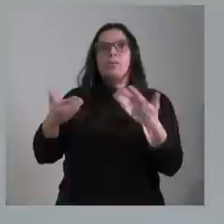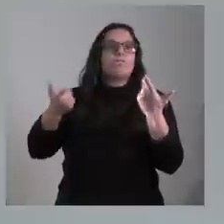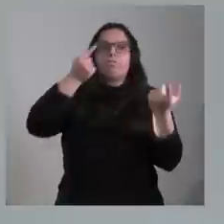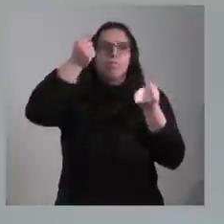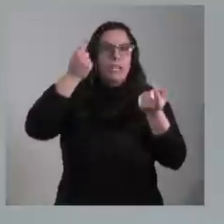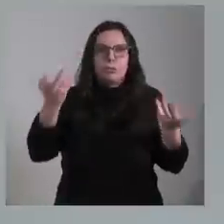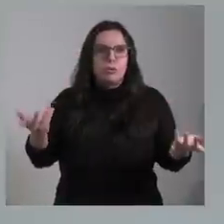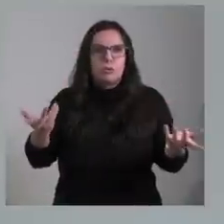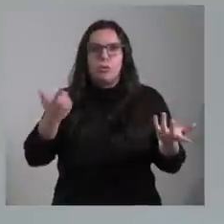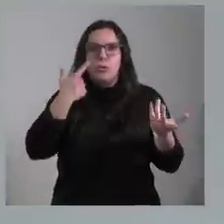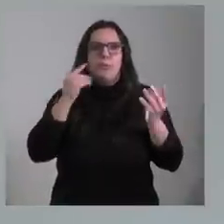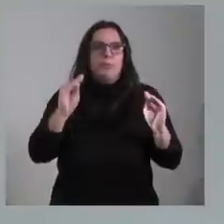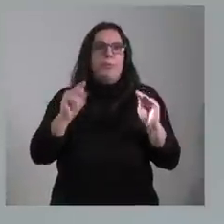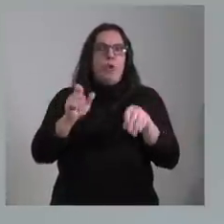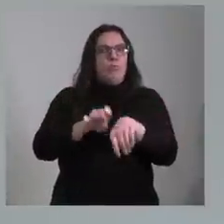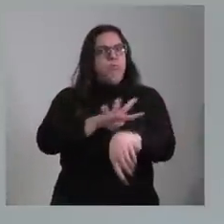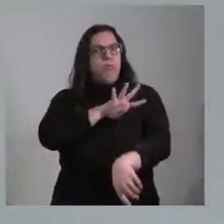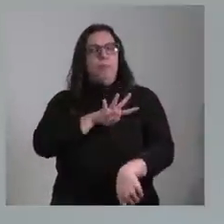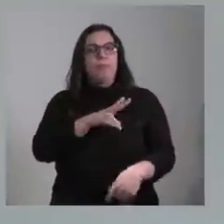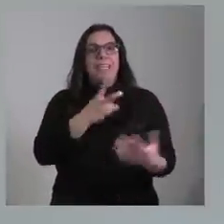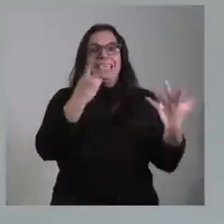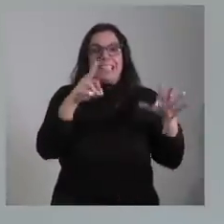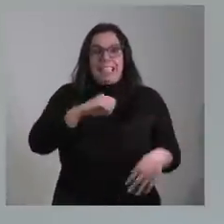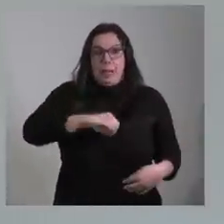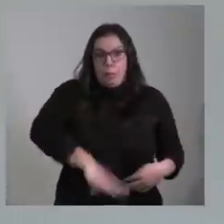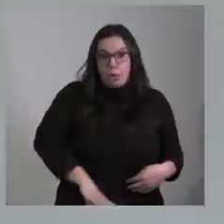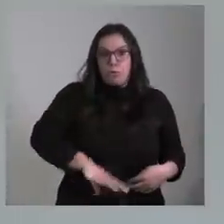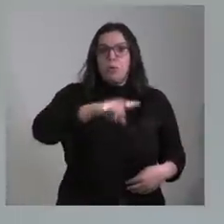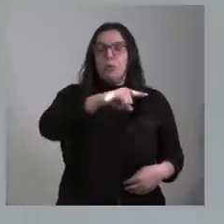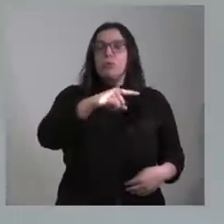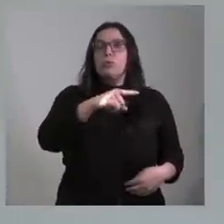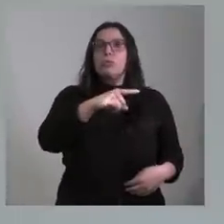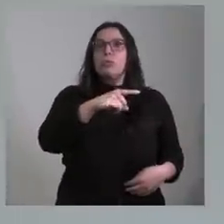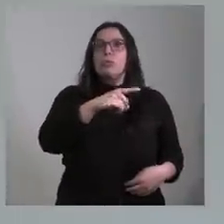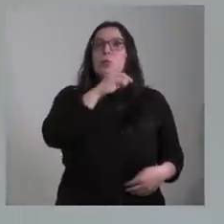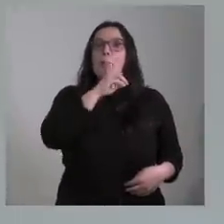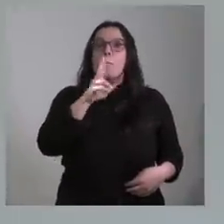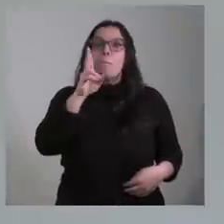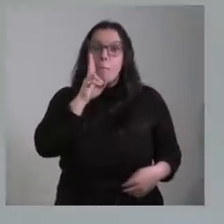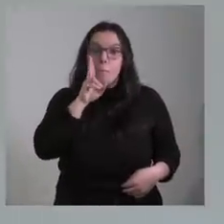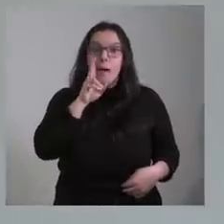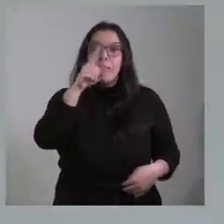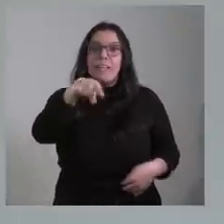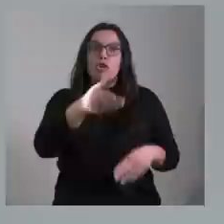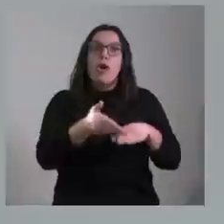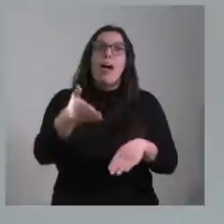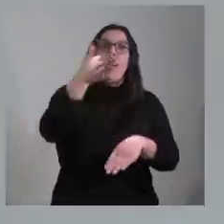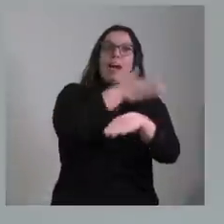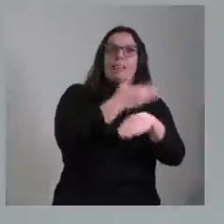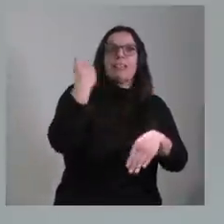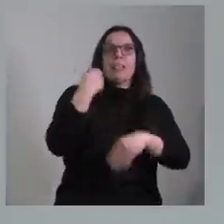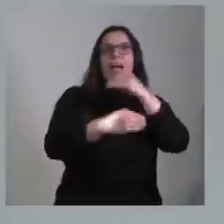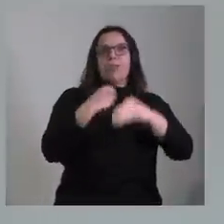que es escalofriante 70 abortos fueron de madres que ya habían practicado abortos hasta en tres ocasiones